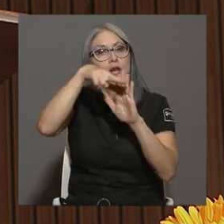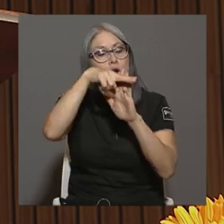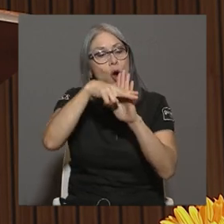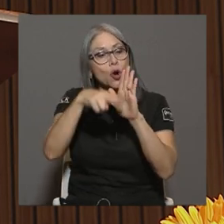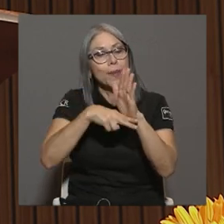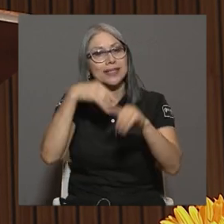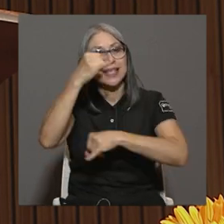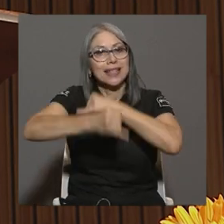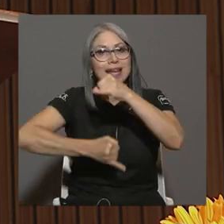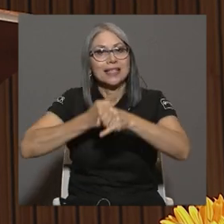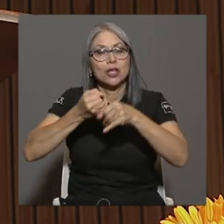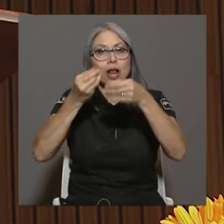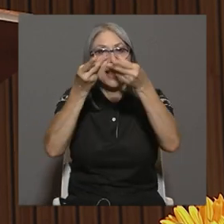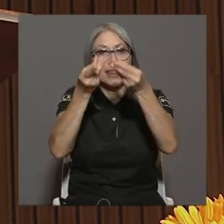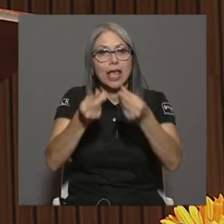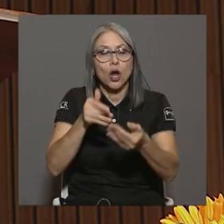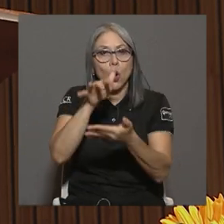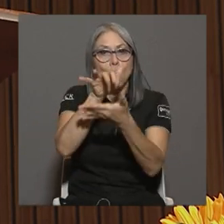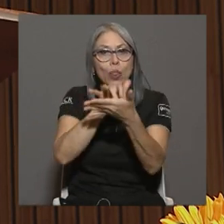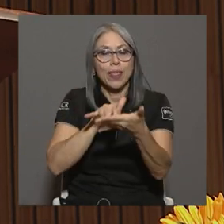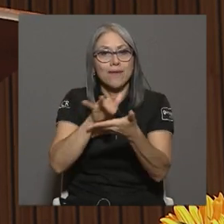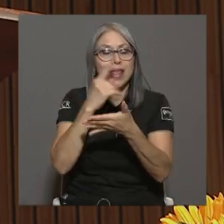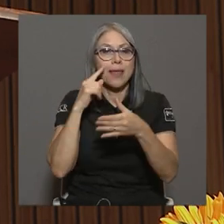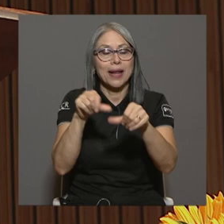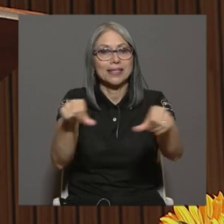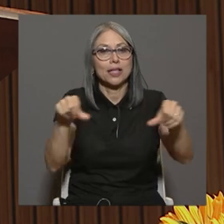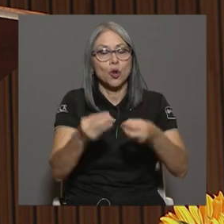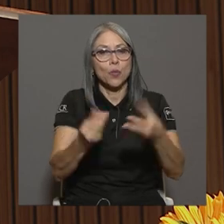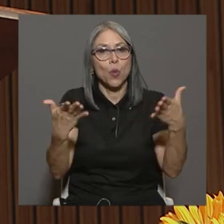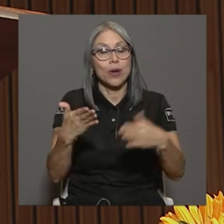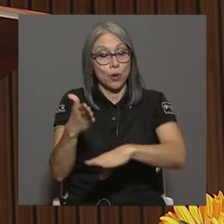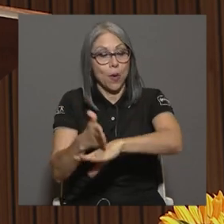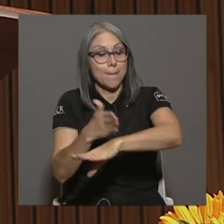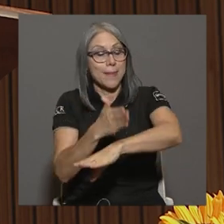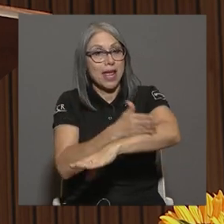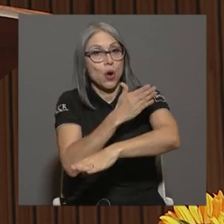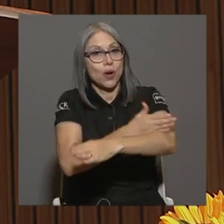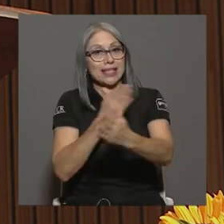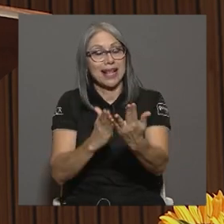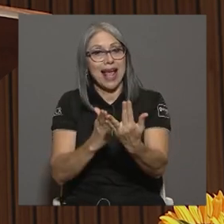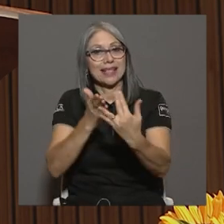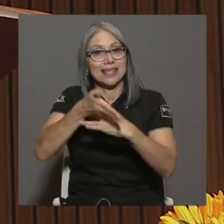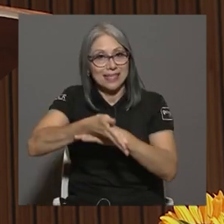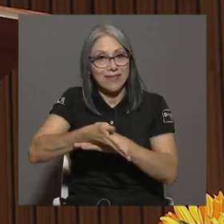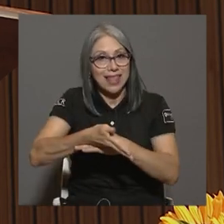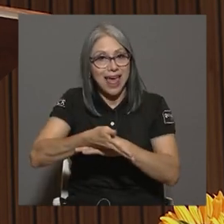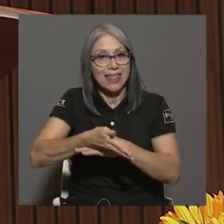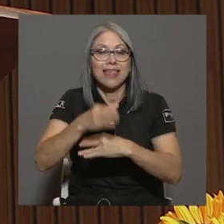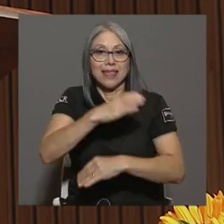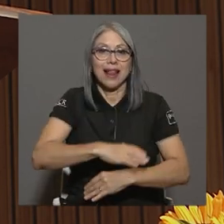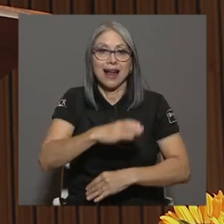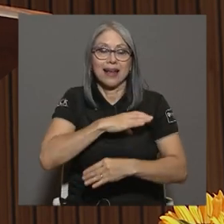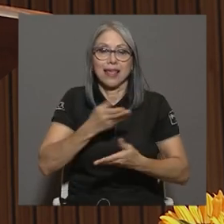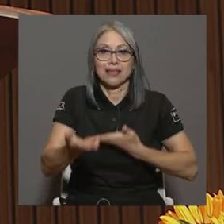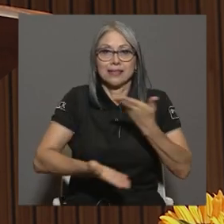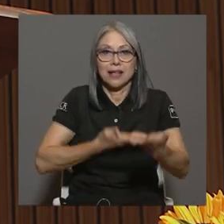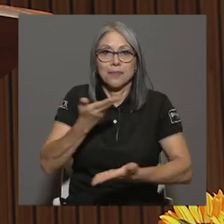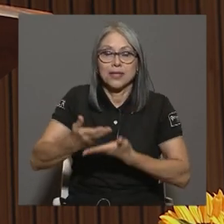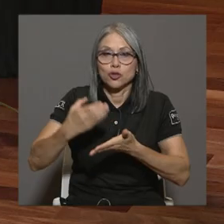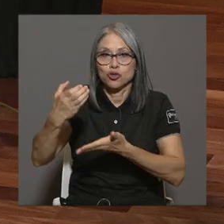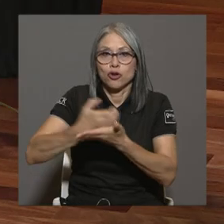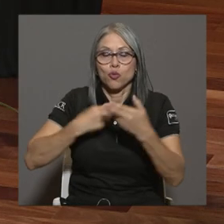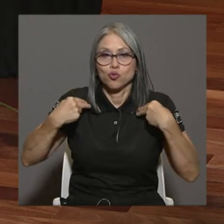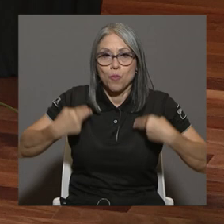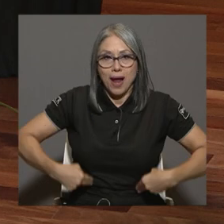internacionales de contabilidad para el sector público, mejoras en la accesibilidad y la calidad de servicios de recursos